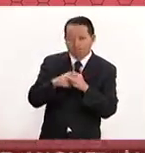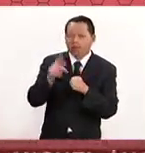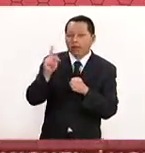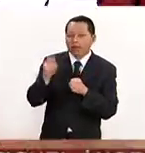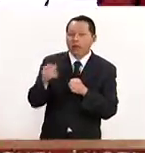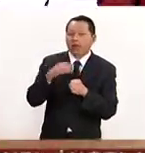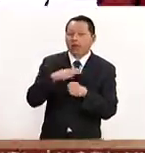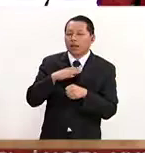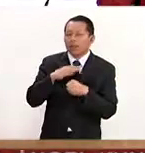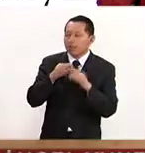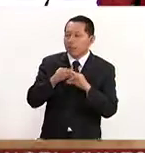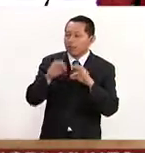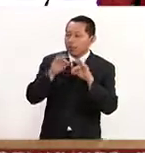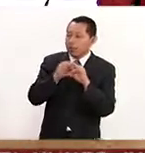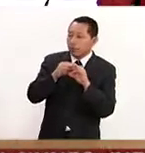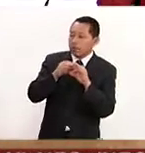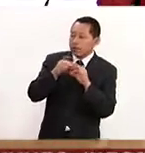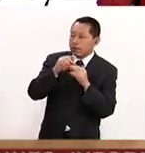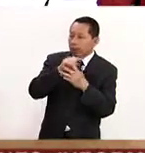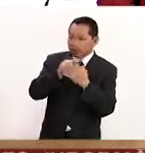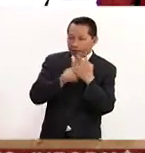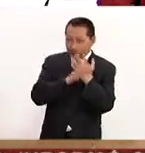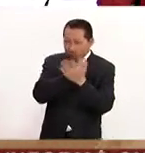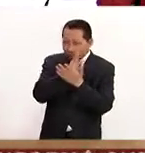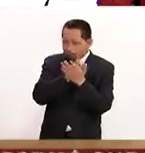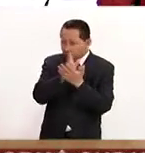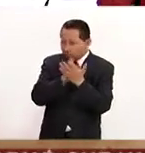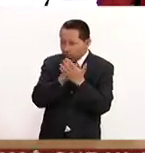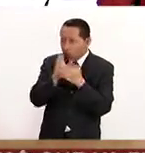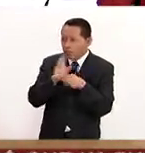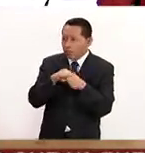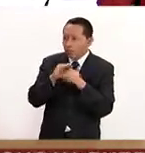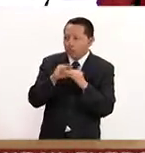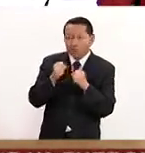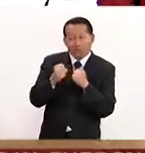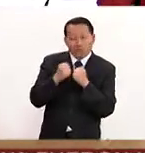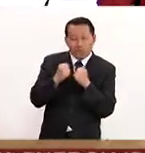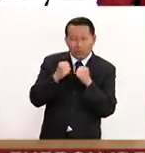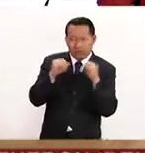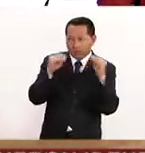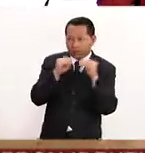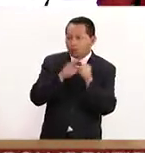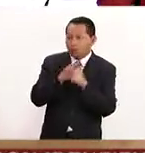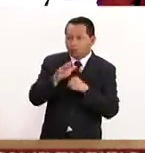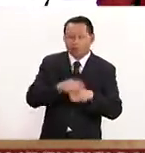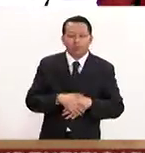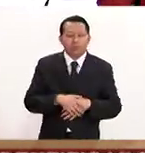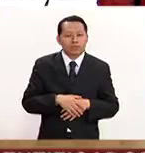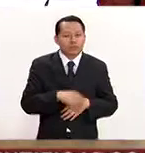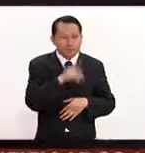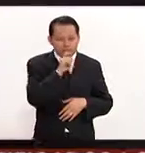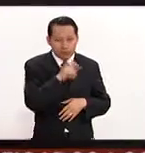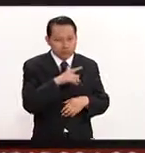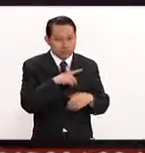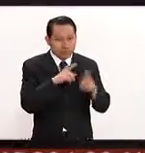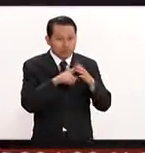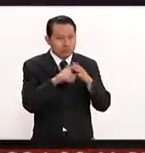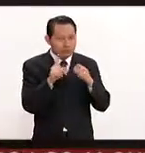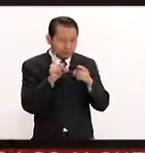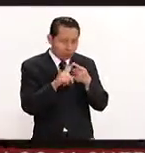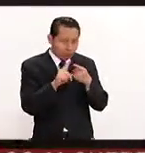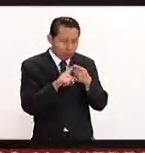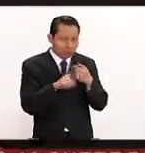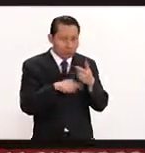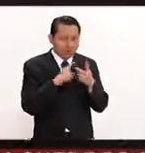estos principales ejes que tú estás vislumbrando que van a ser los más áridos en las negociaciones? Como tú bien mencionas, la inmigración es uno,